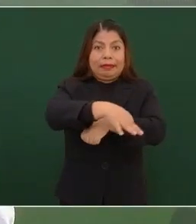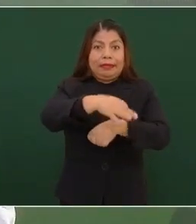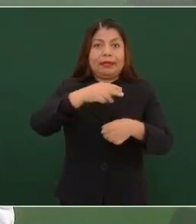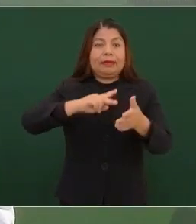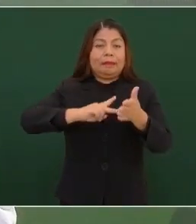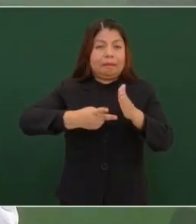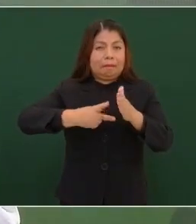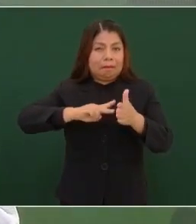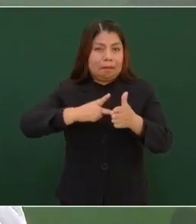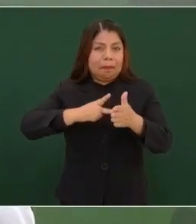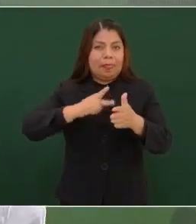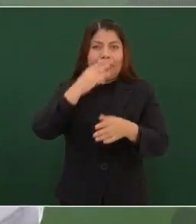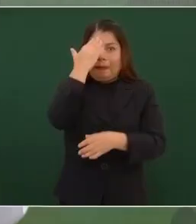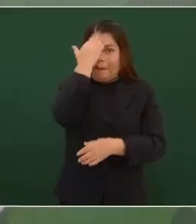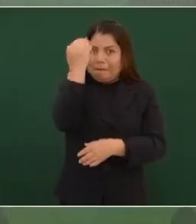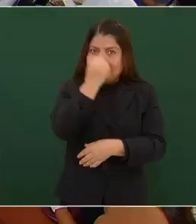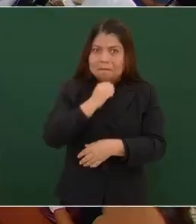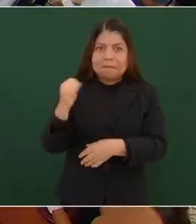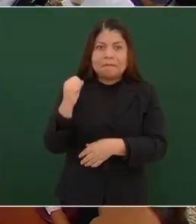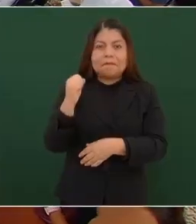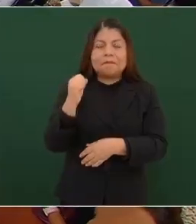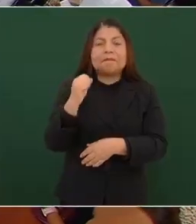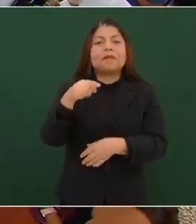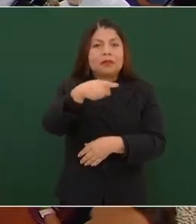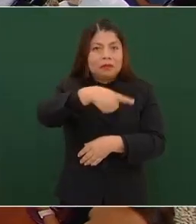lograr con precisión